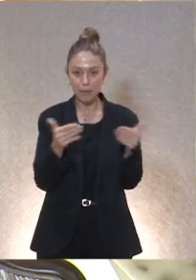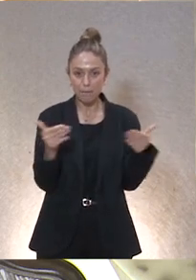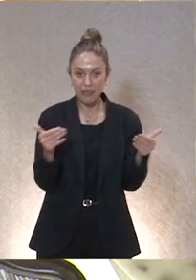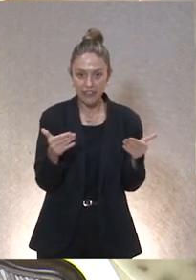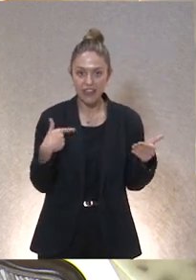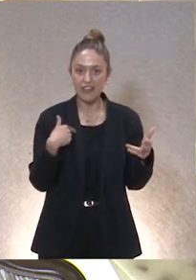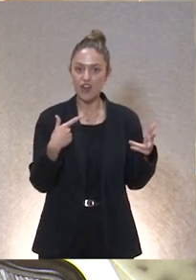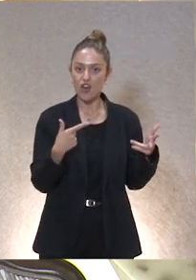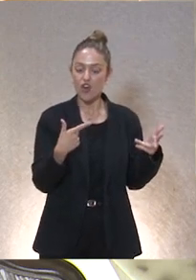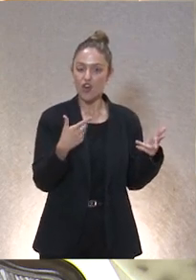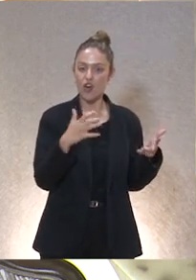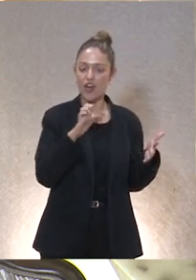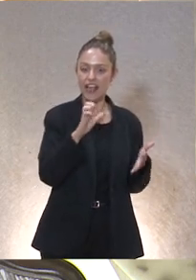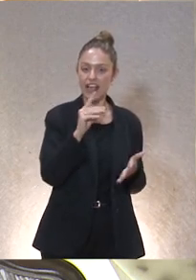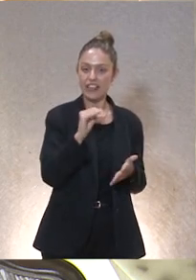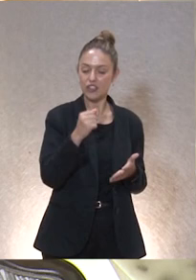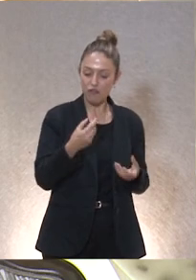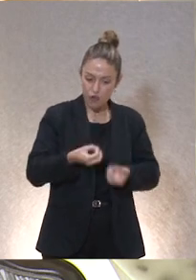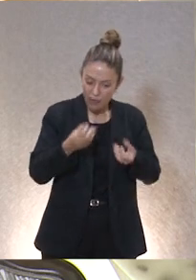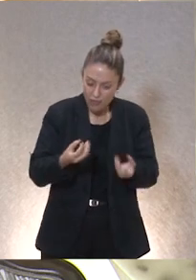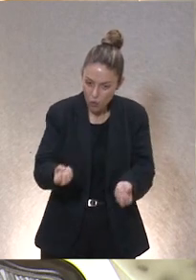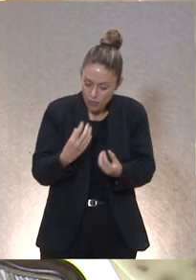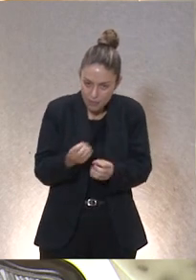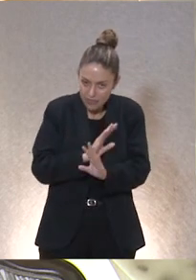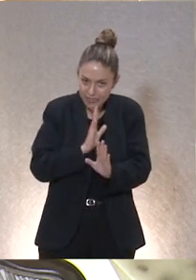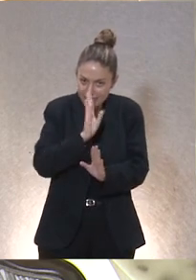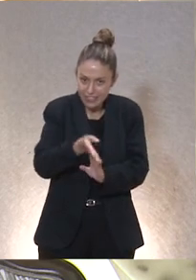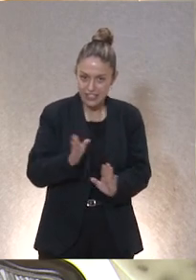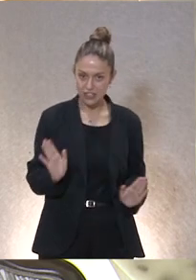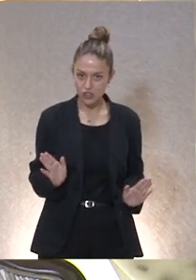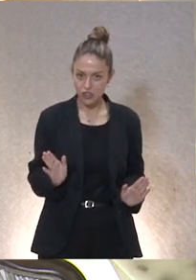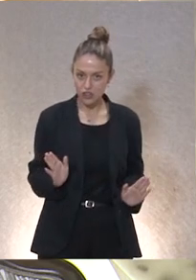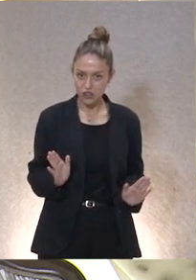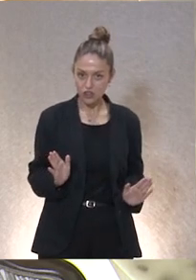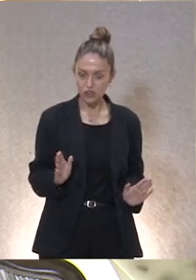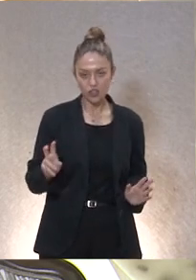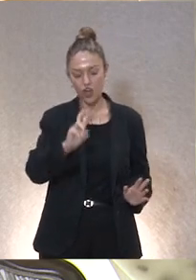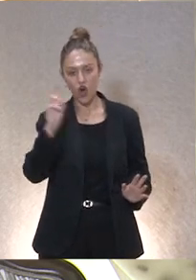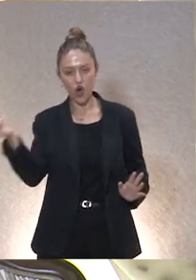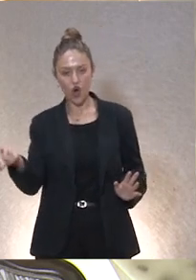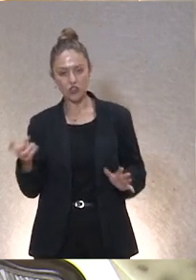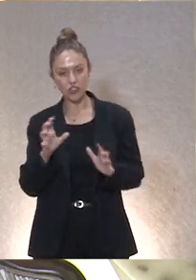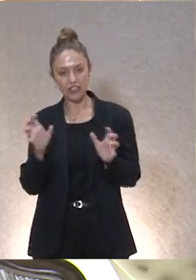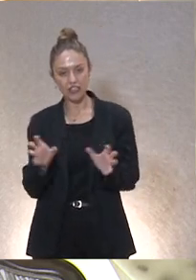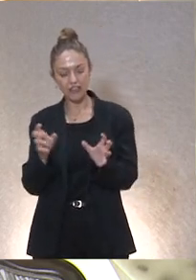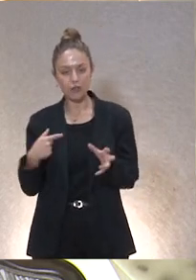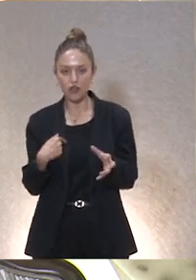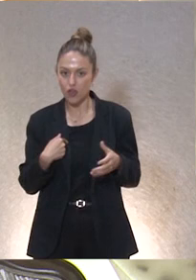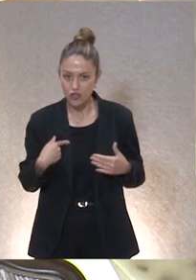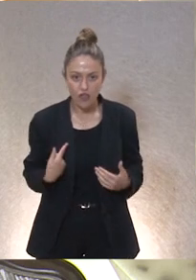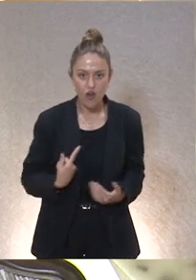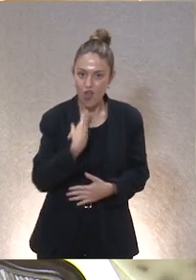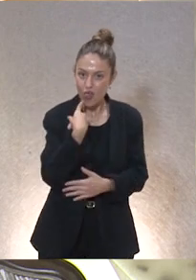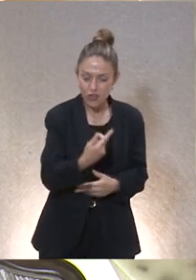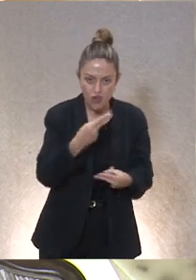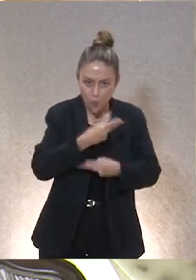me interesa tu editorial Cuéntame la información y que el editorial le haga otro pero no no les convenzo si lo he dicho a los dos en